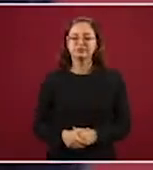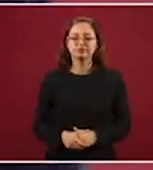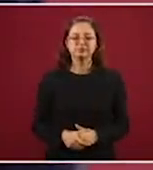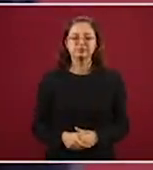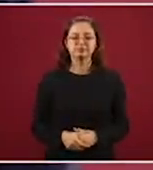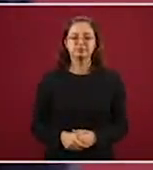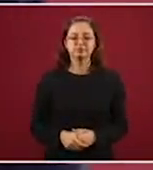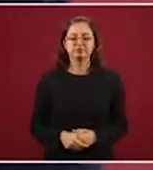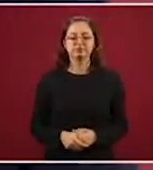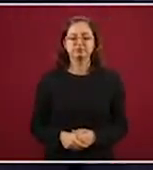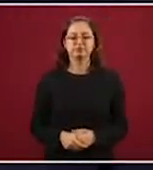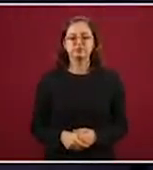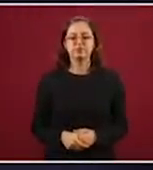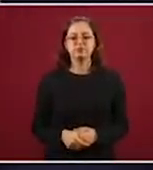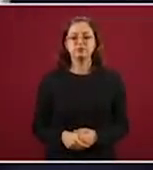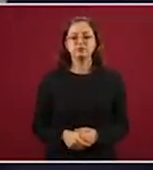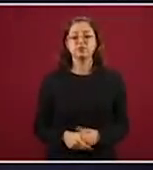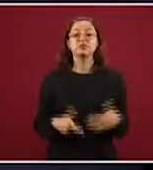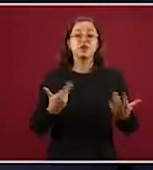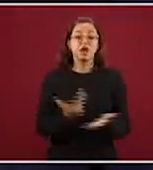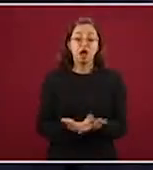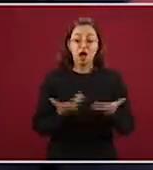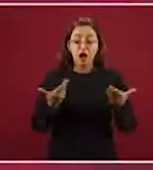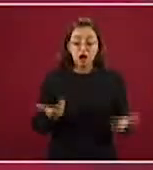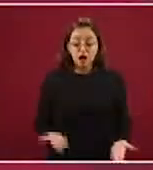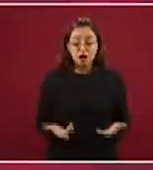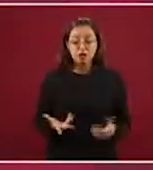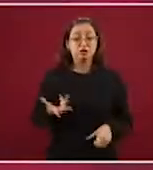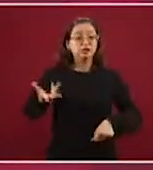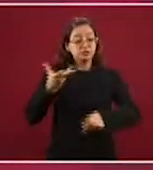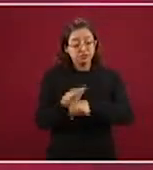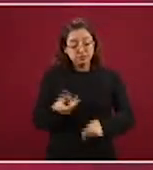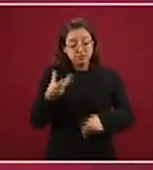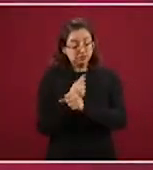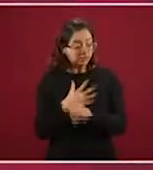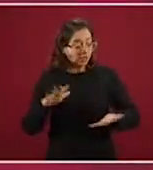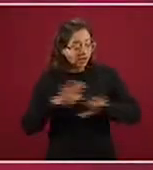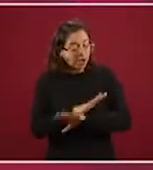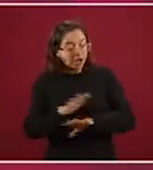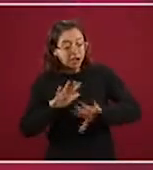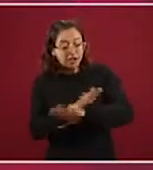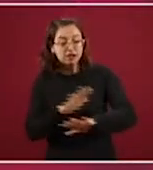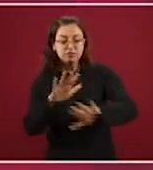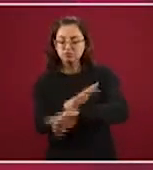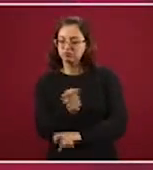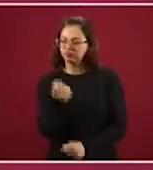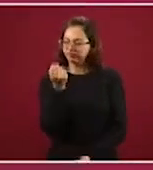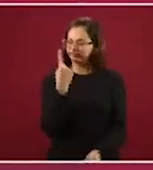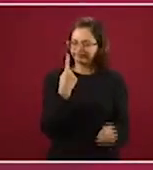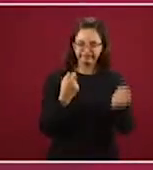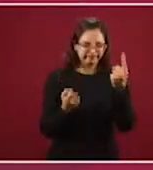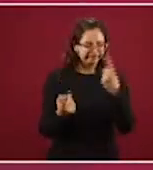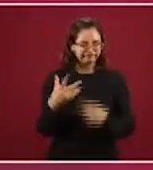Entonces, como se están llevando a cabo estos cambios, hay resistencias.